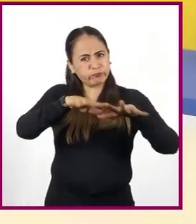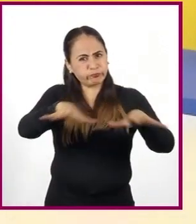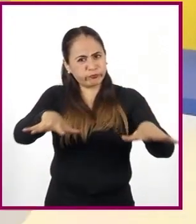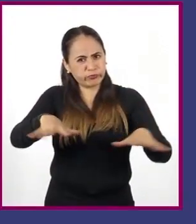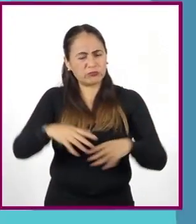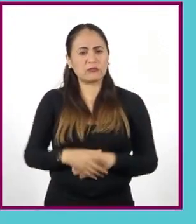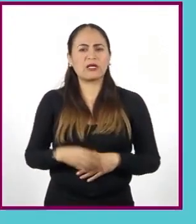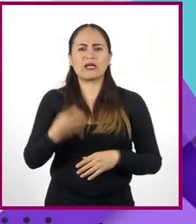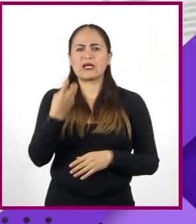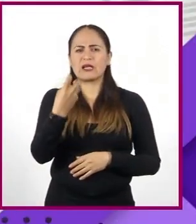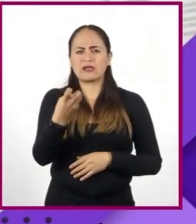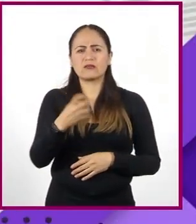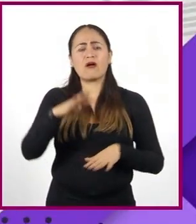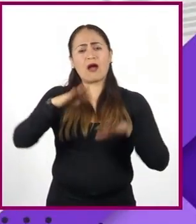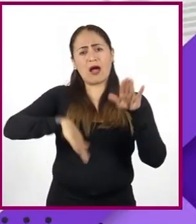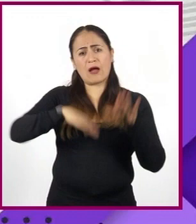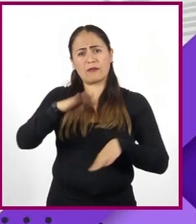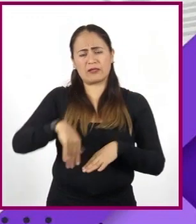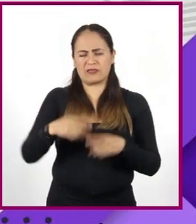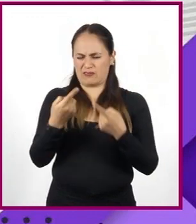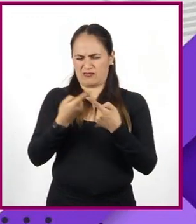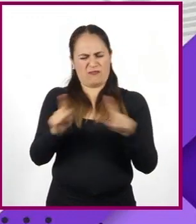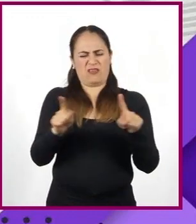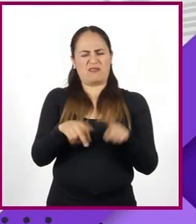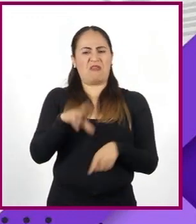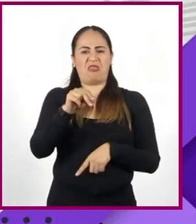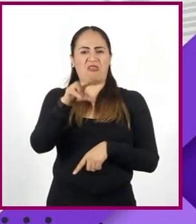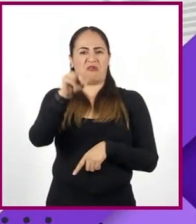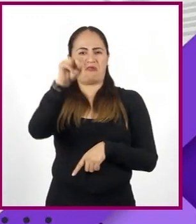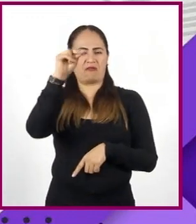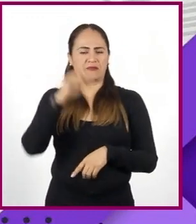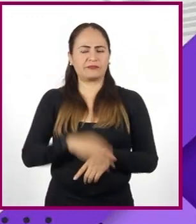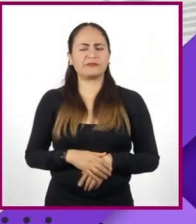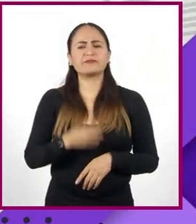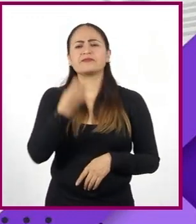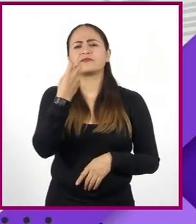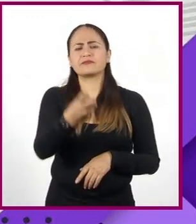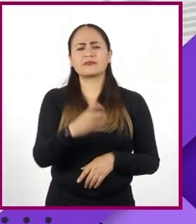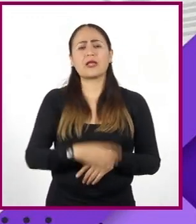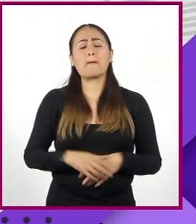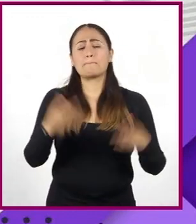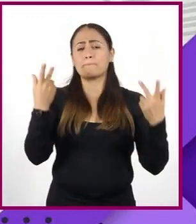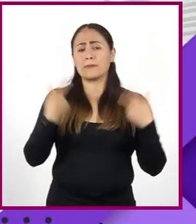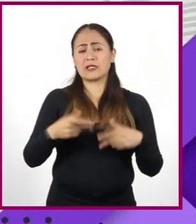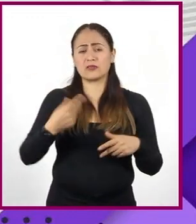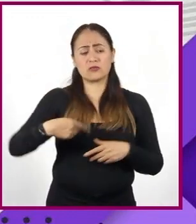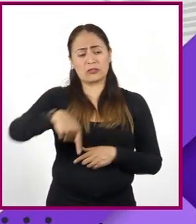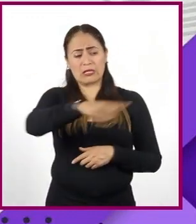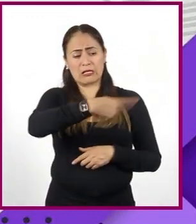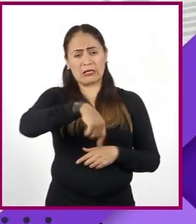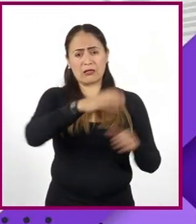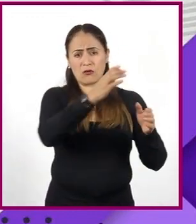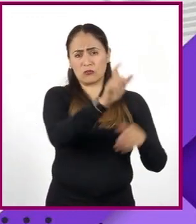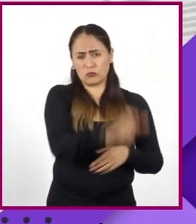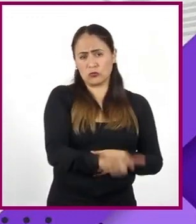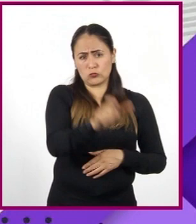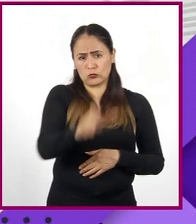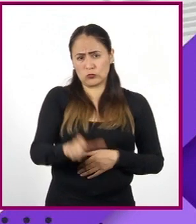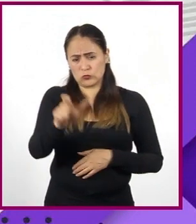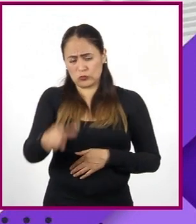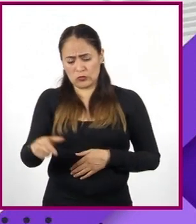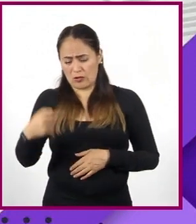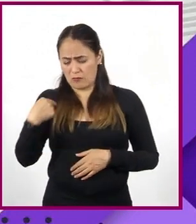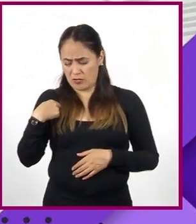sucede cuando negamos la diferencia. Es decir, ignoramos a aquellas personas que son diferentes a nosotras